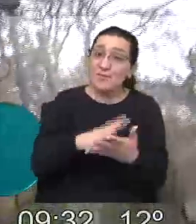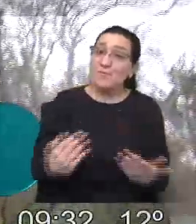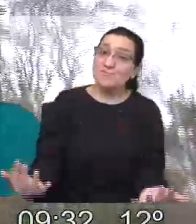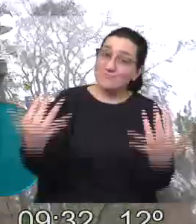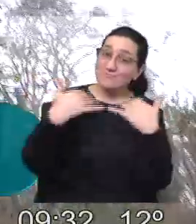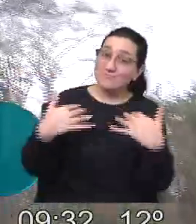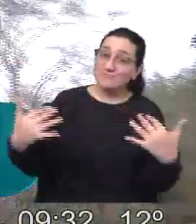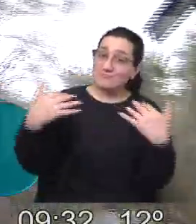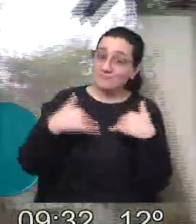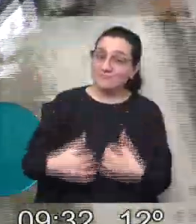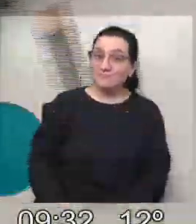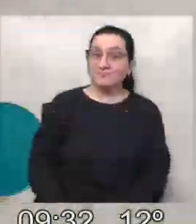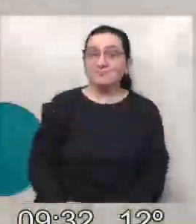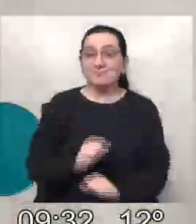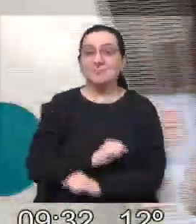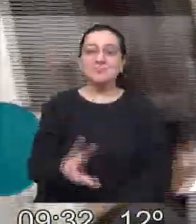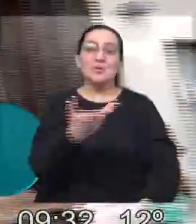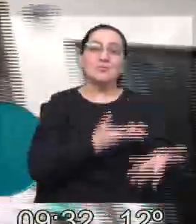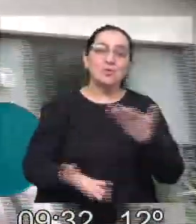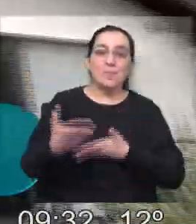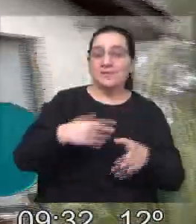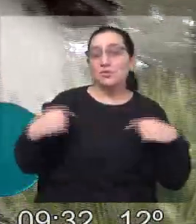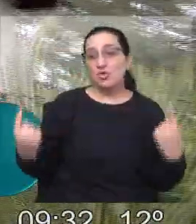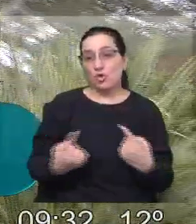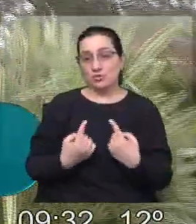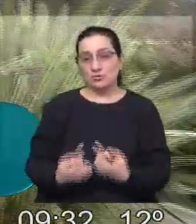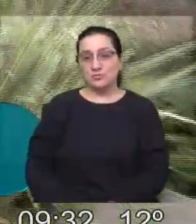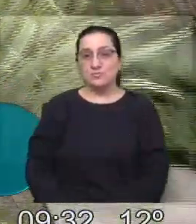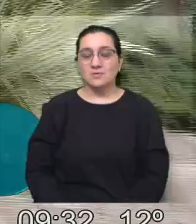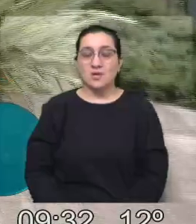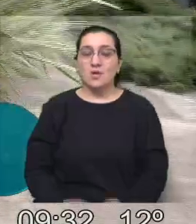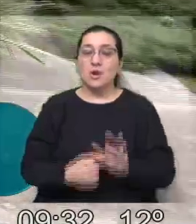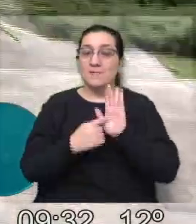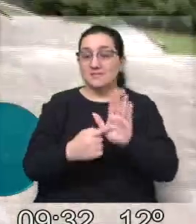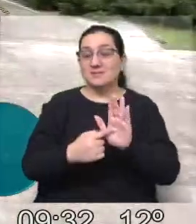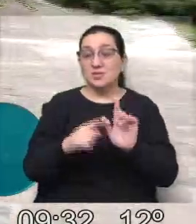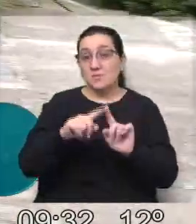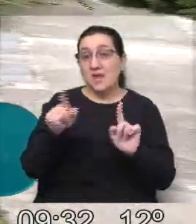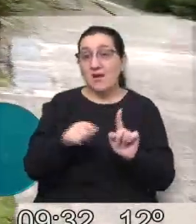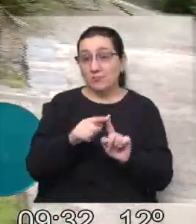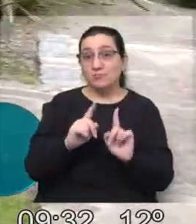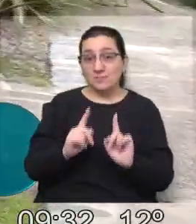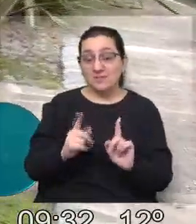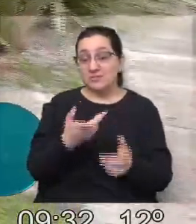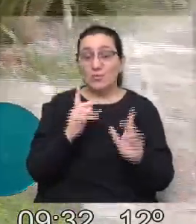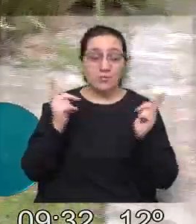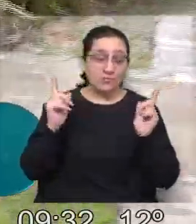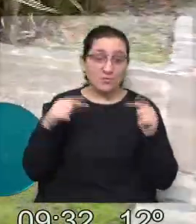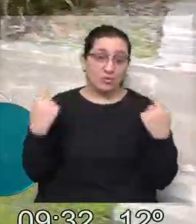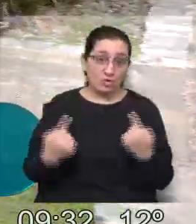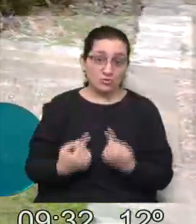es para que podamos compartir todos, no solo con el sentido de la presentación de mi álbum. ¡Qué lindo! Bueno, a